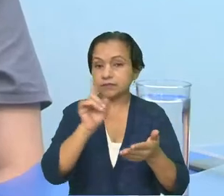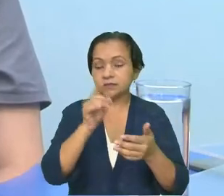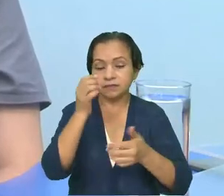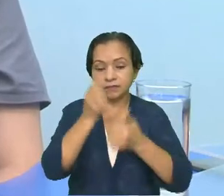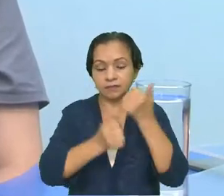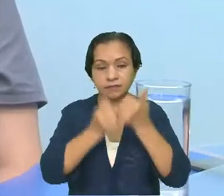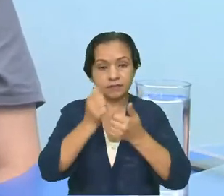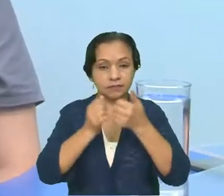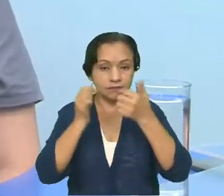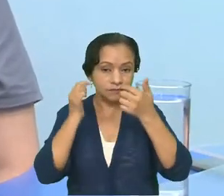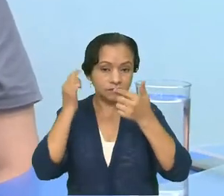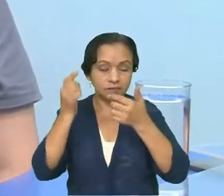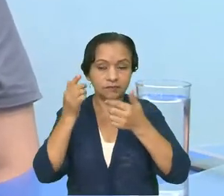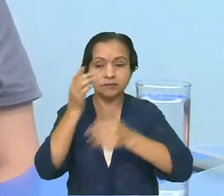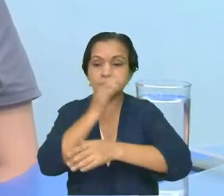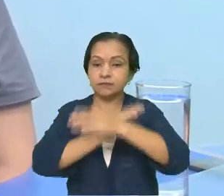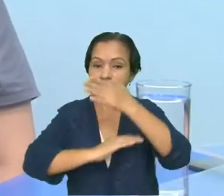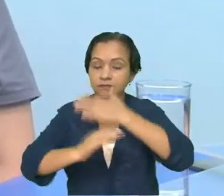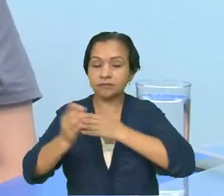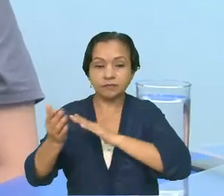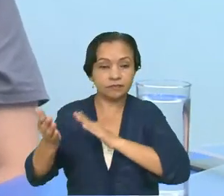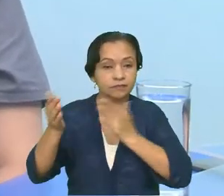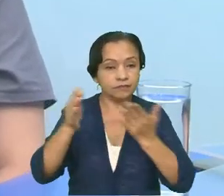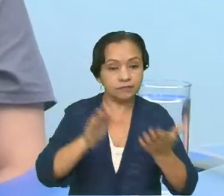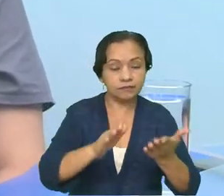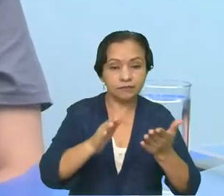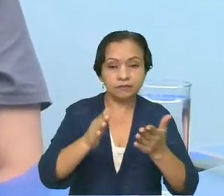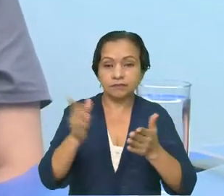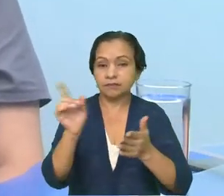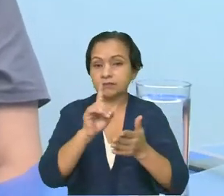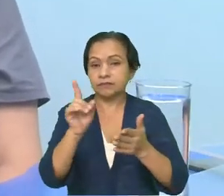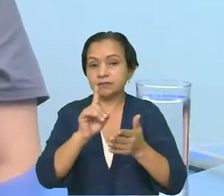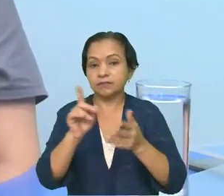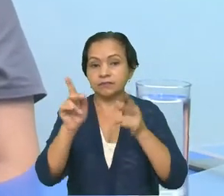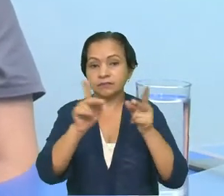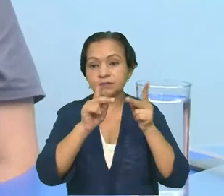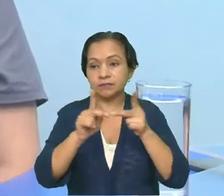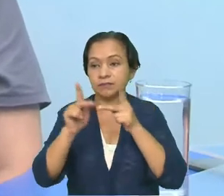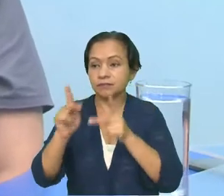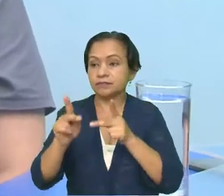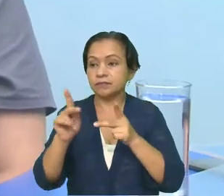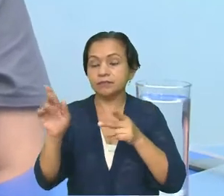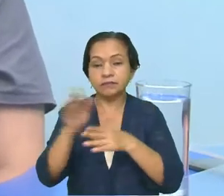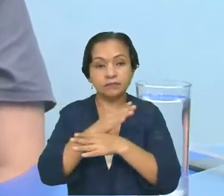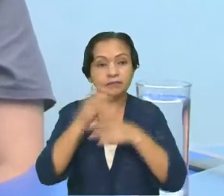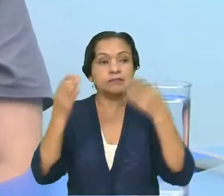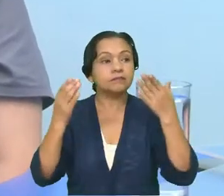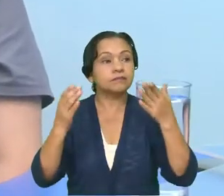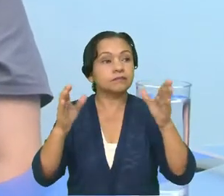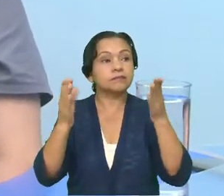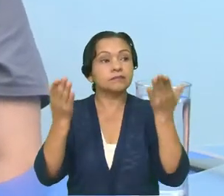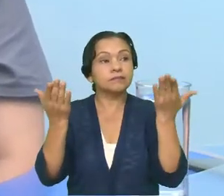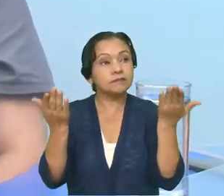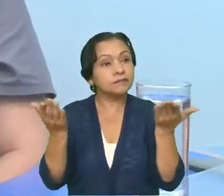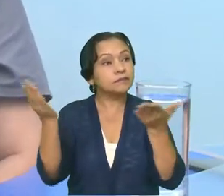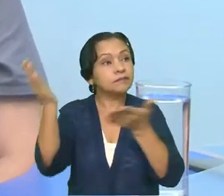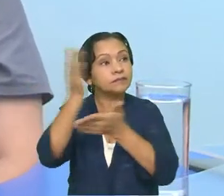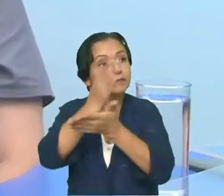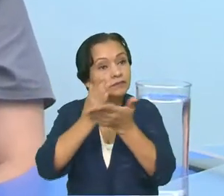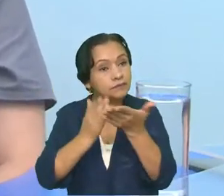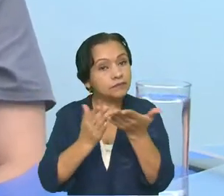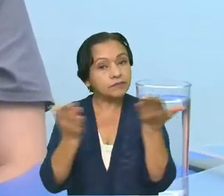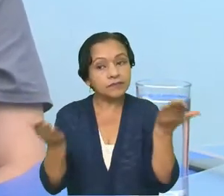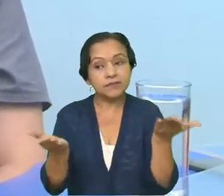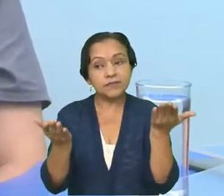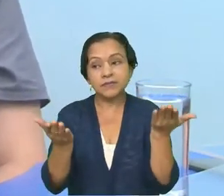neurológicas generalmente discapacitan, no matan. Sí. ¿No? El paciente se termina complicando de otras cosas, pero a veces hay